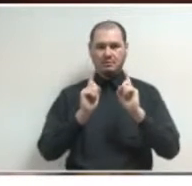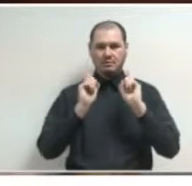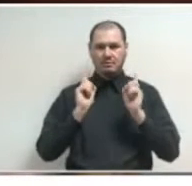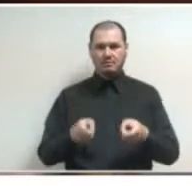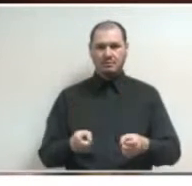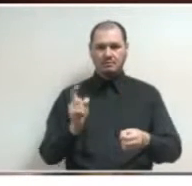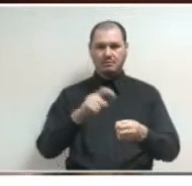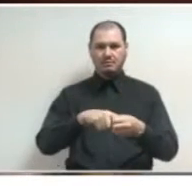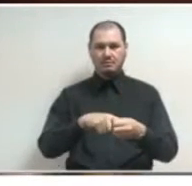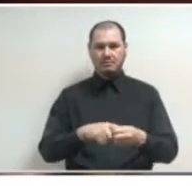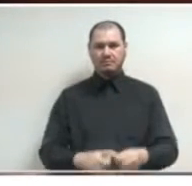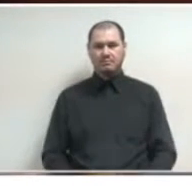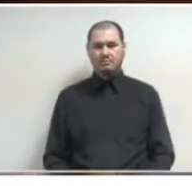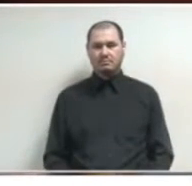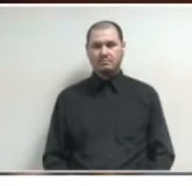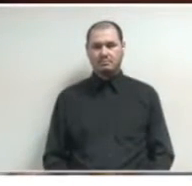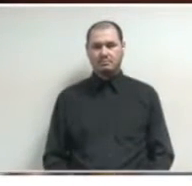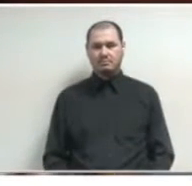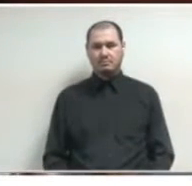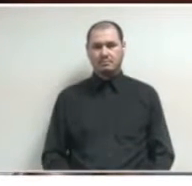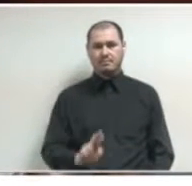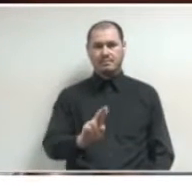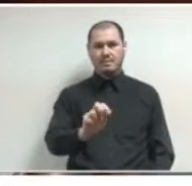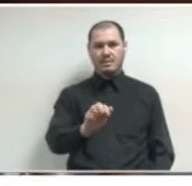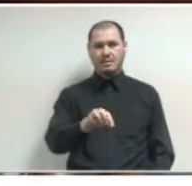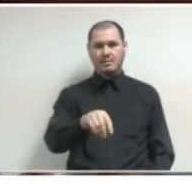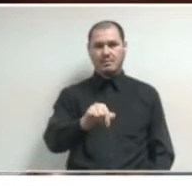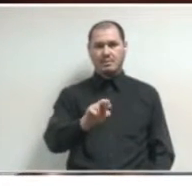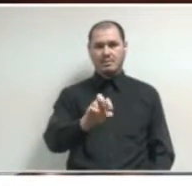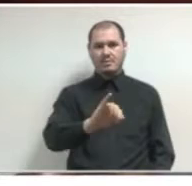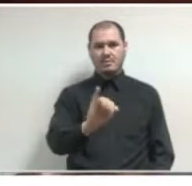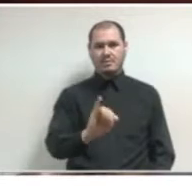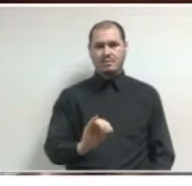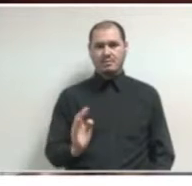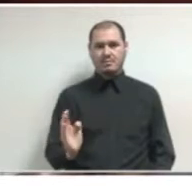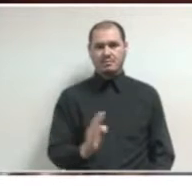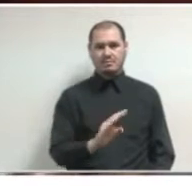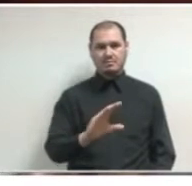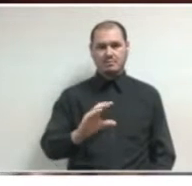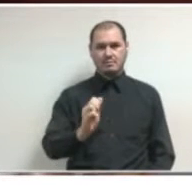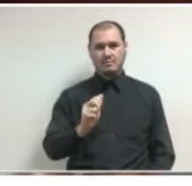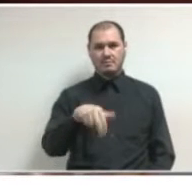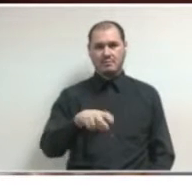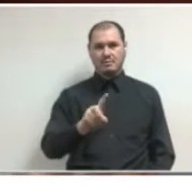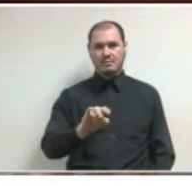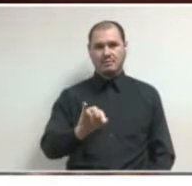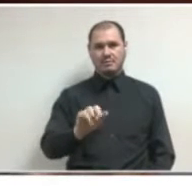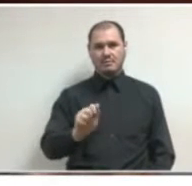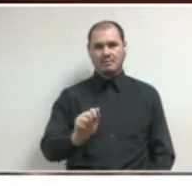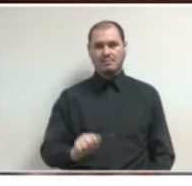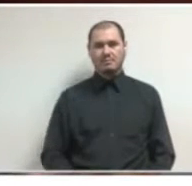Se había ido por la mojada y ya votó, de veras, de pa, va